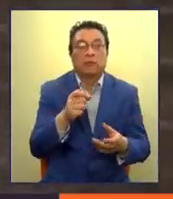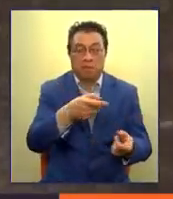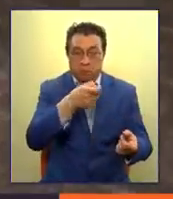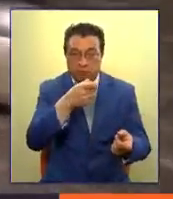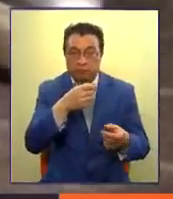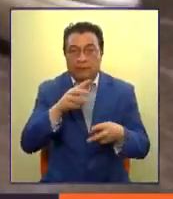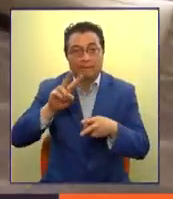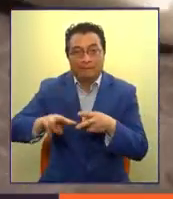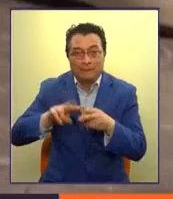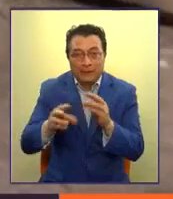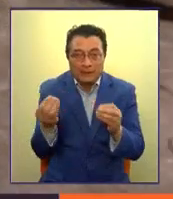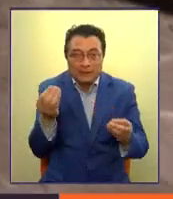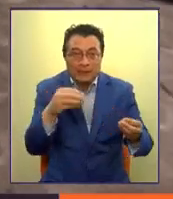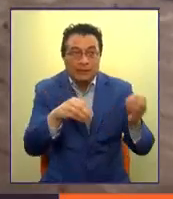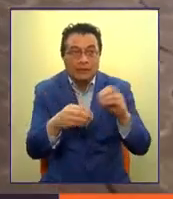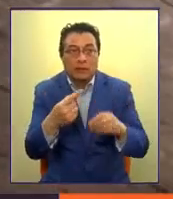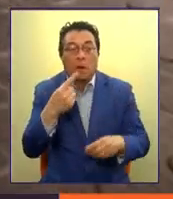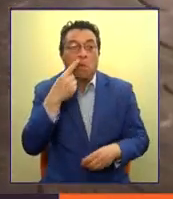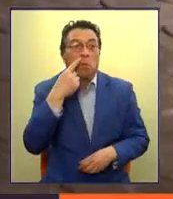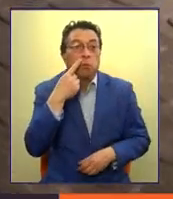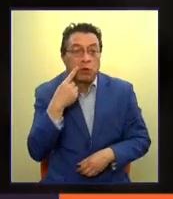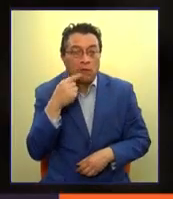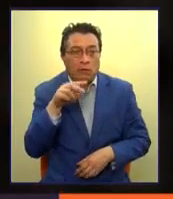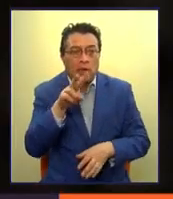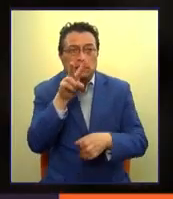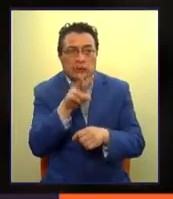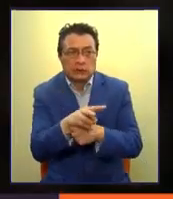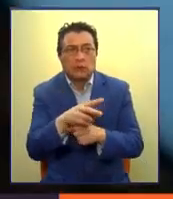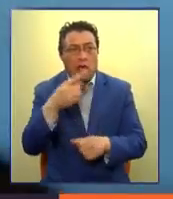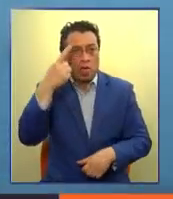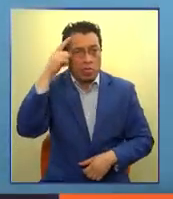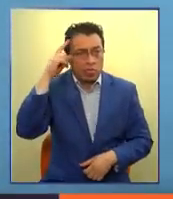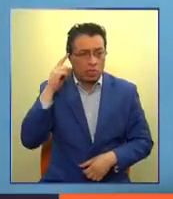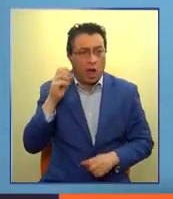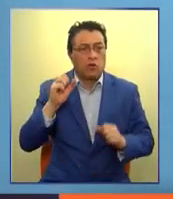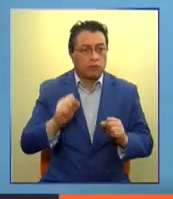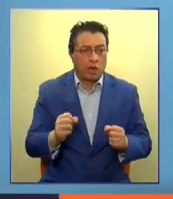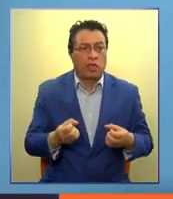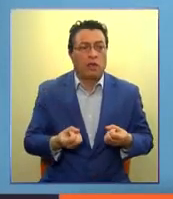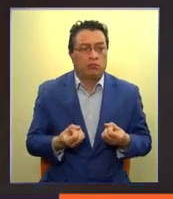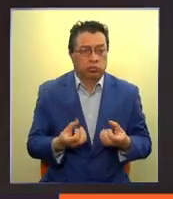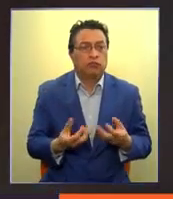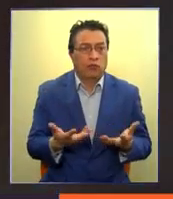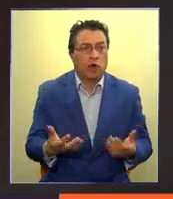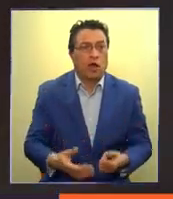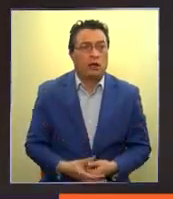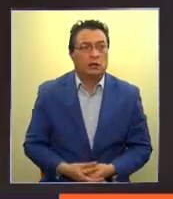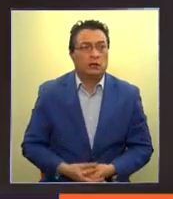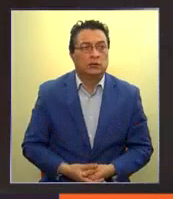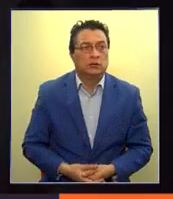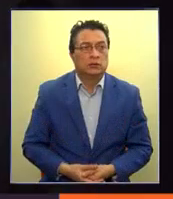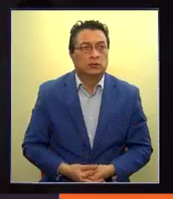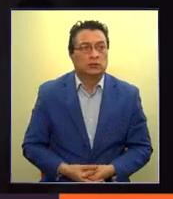hechizas. Las probamos, pudimos ser testigos del daño que pueden ocasionar.